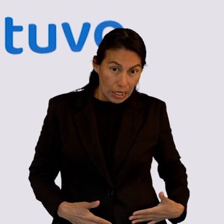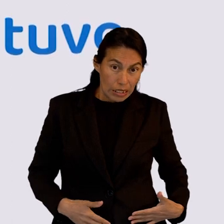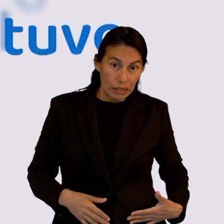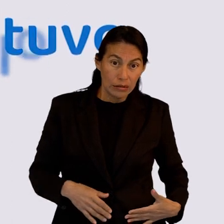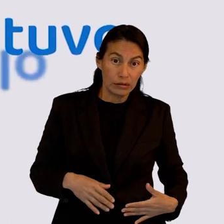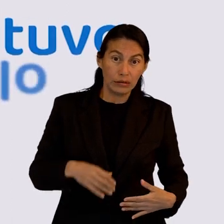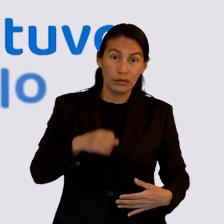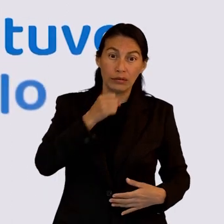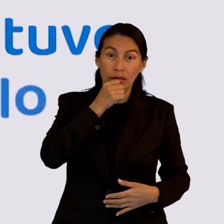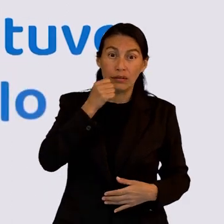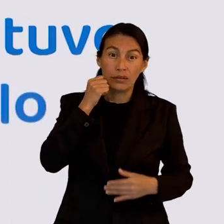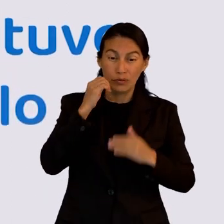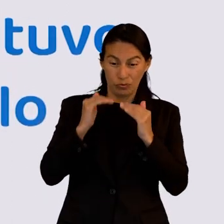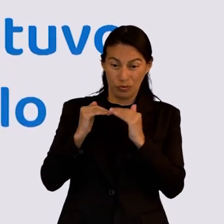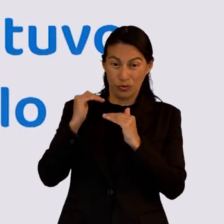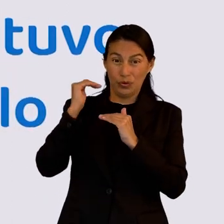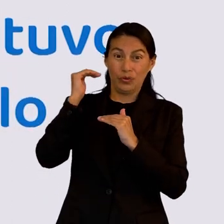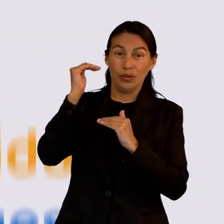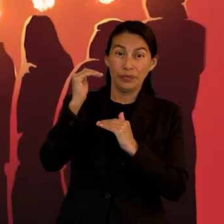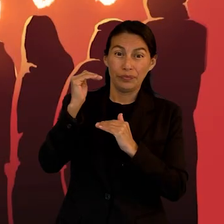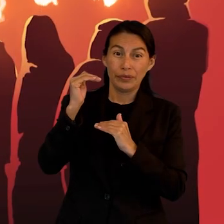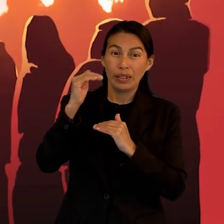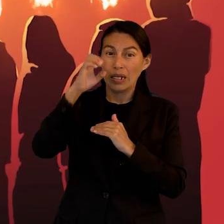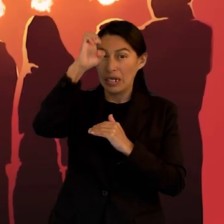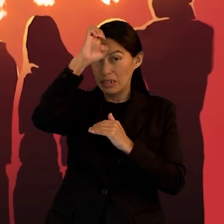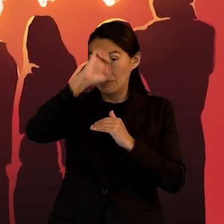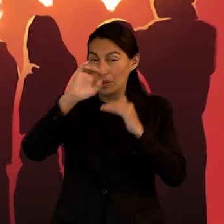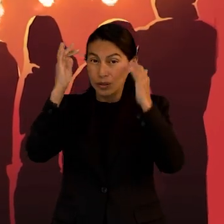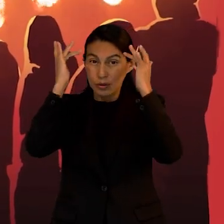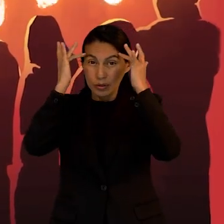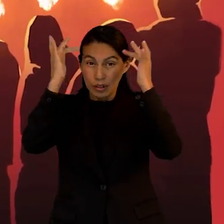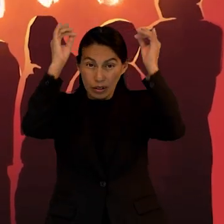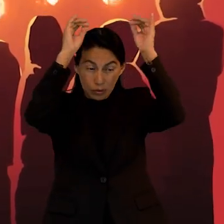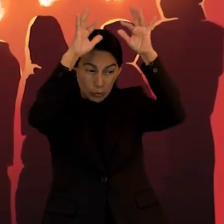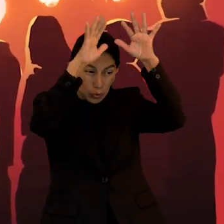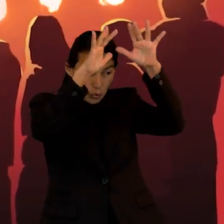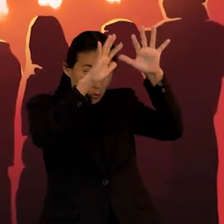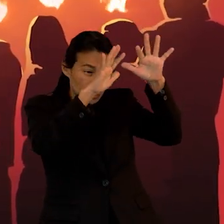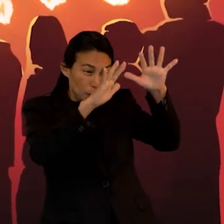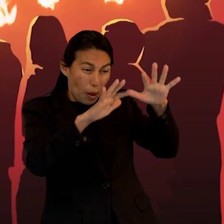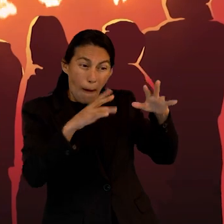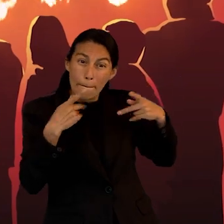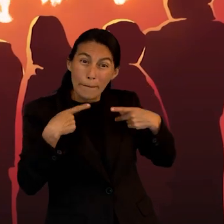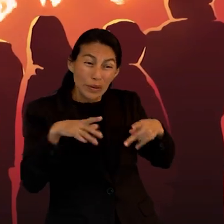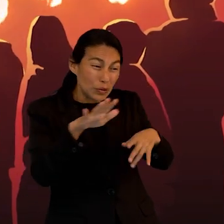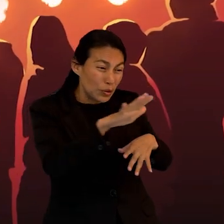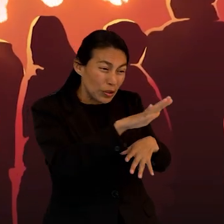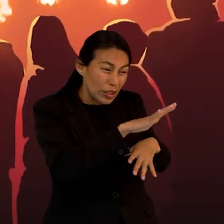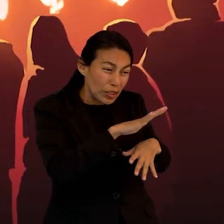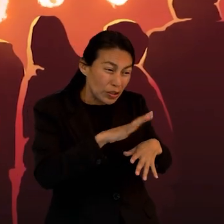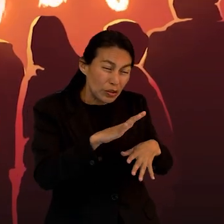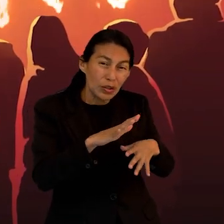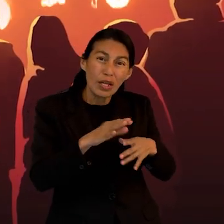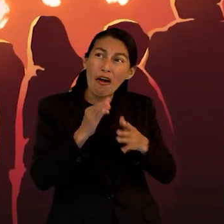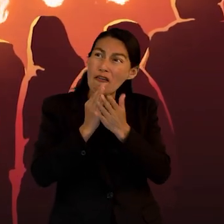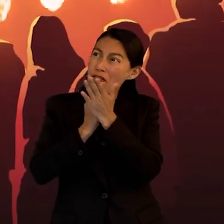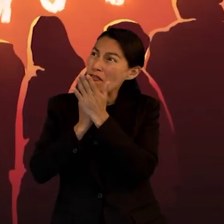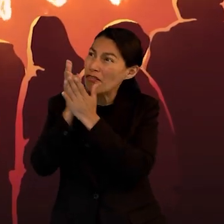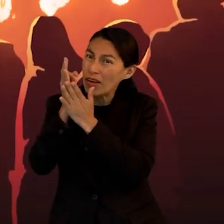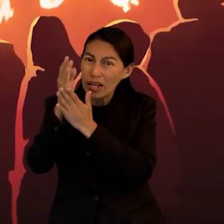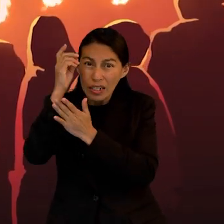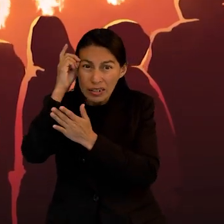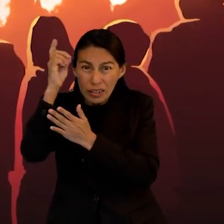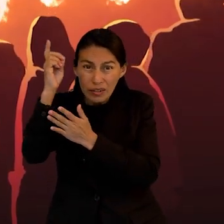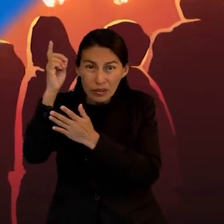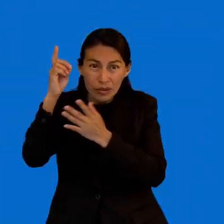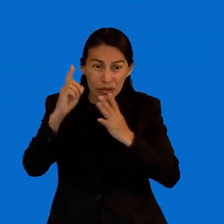sumo sacerdote tuvo lugar en el cielo el espíritu santo se derramó durante pentecostés sobre los seguidores de cristo en